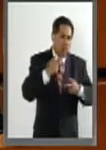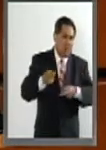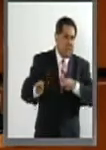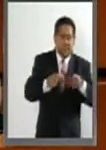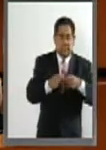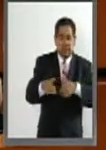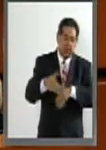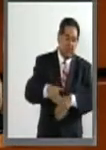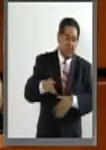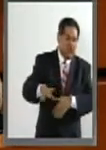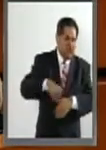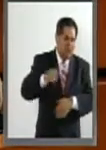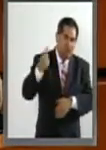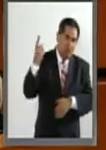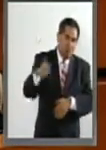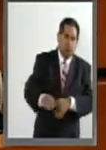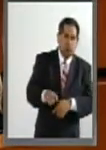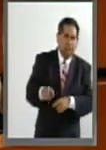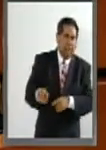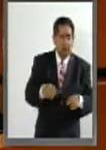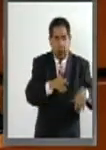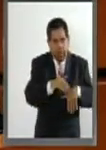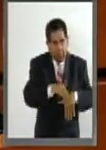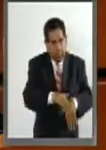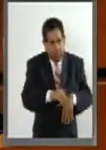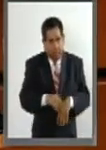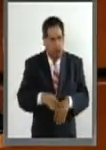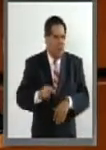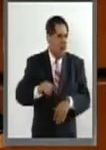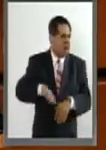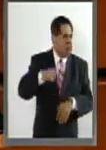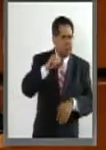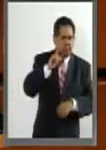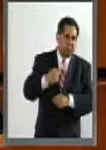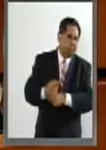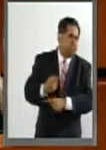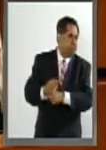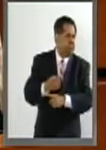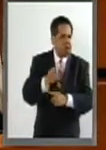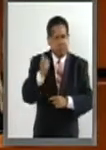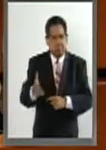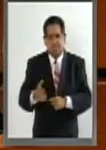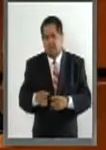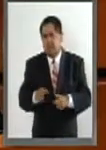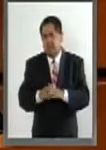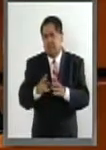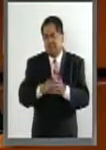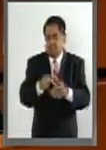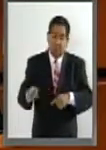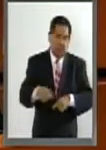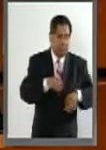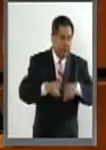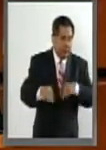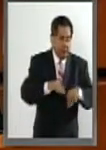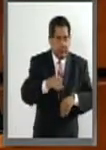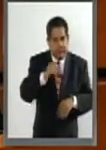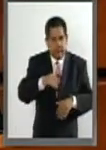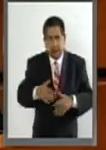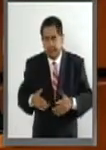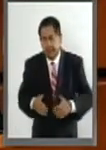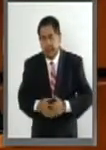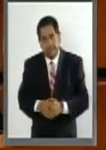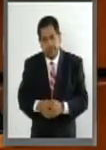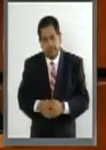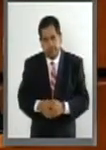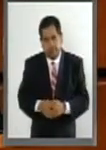para ser explotados muchas veces sexualmente y otras tantas laboral. De acuerdo con